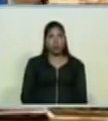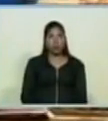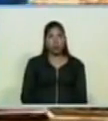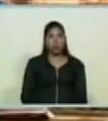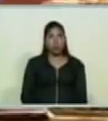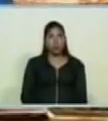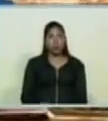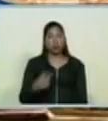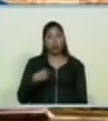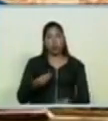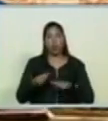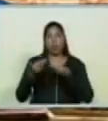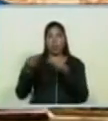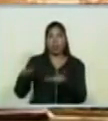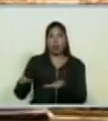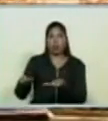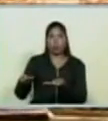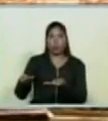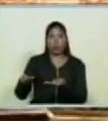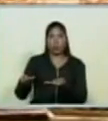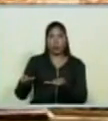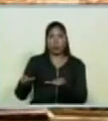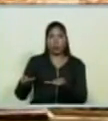aquí se lo entrego.